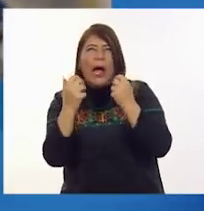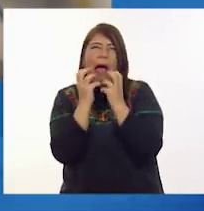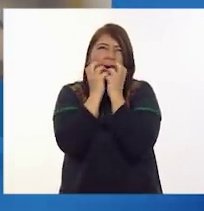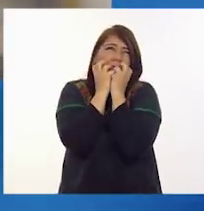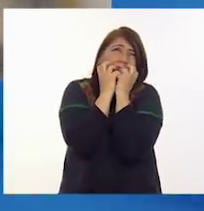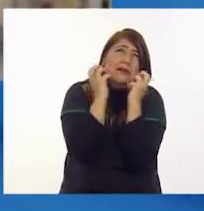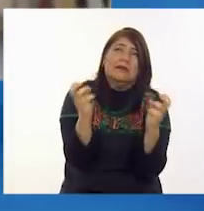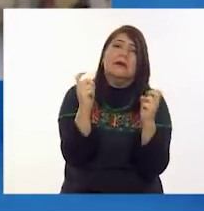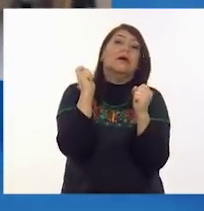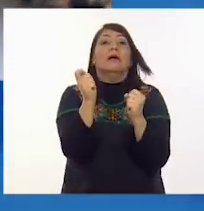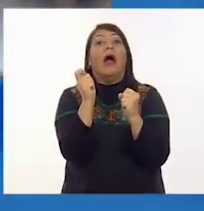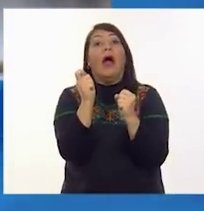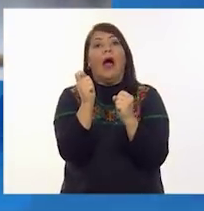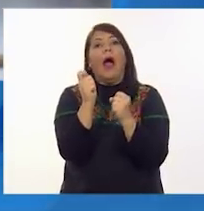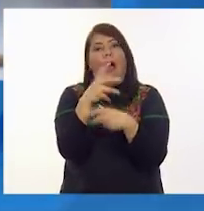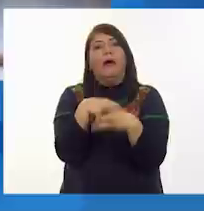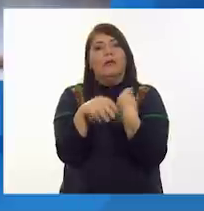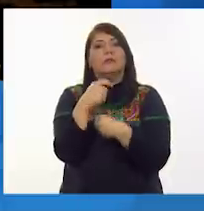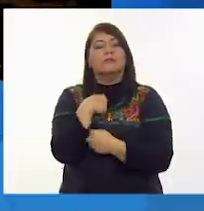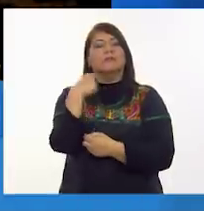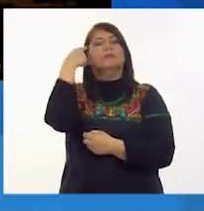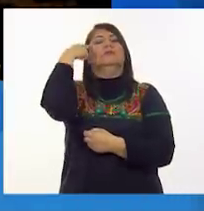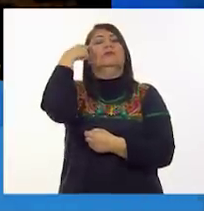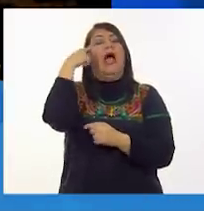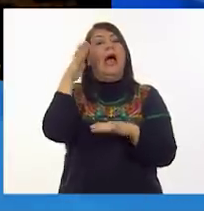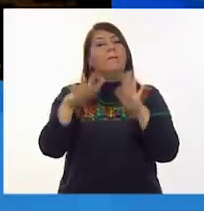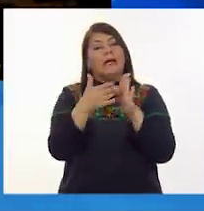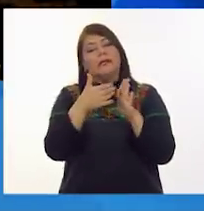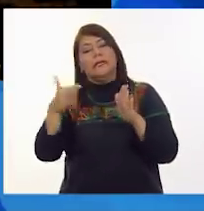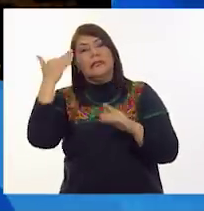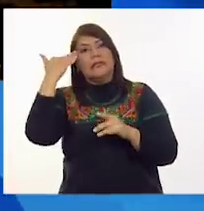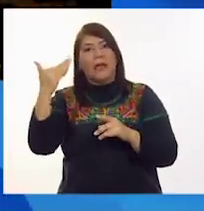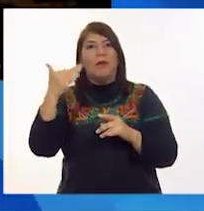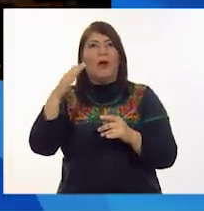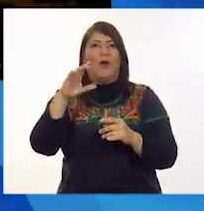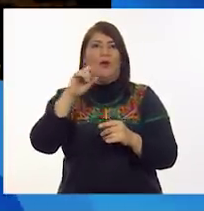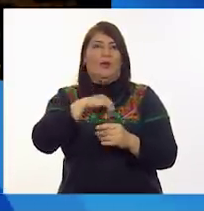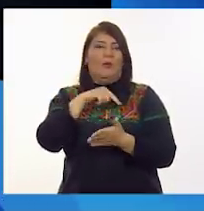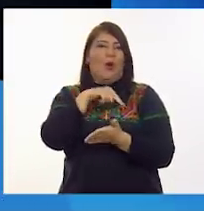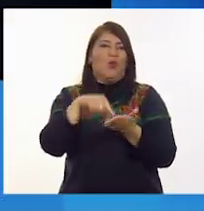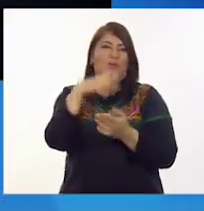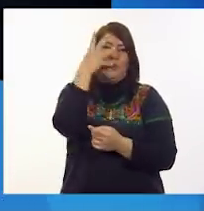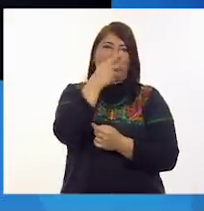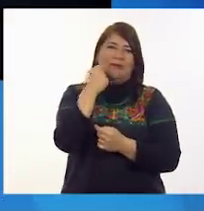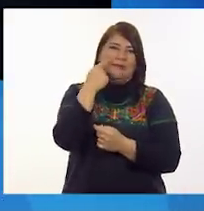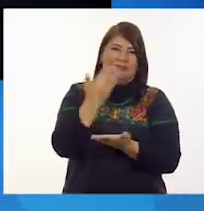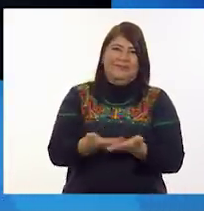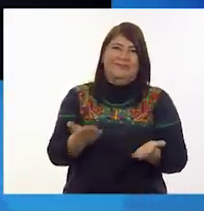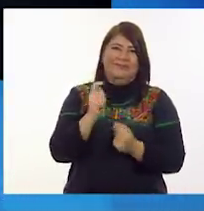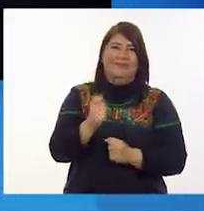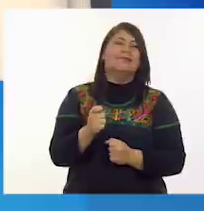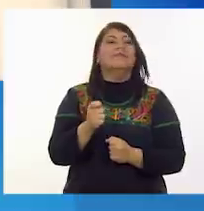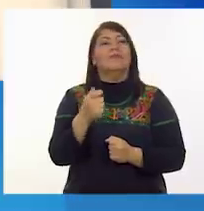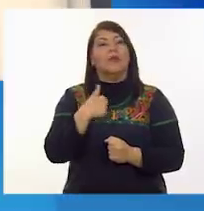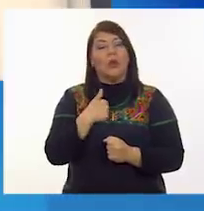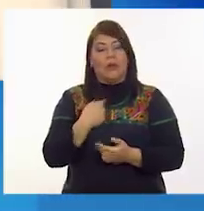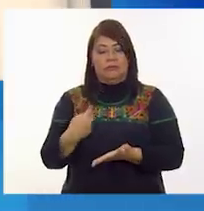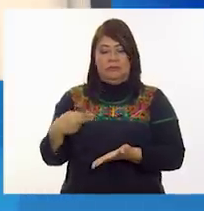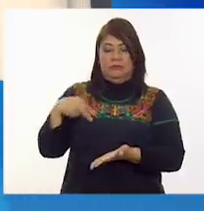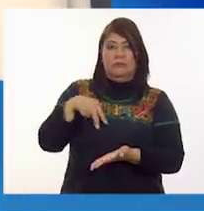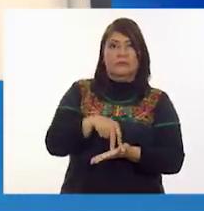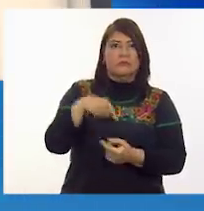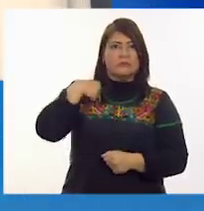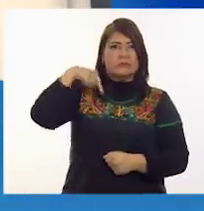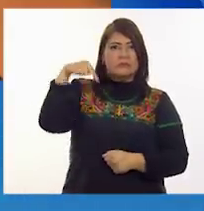también eso te ayuda, te recompensa con momentos gratos como es estar en este lugar maravilloso. Y ahora que estoy aquí es que me doy cuenta que sí se